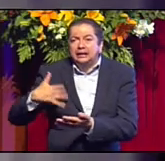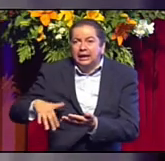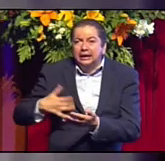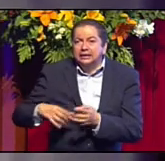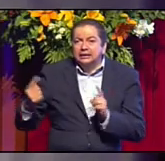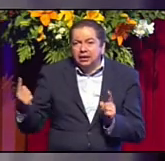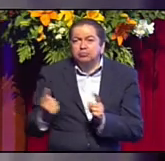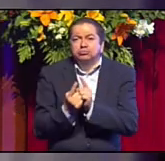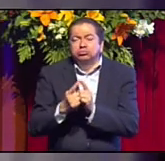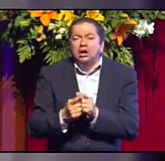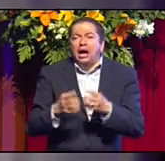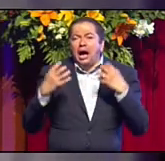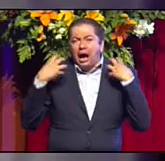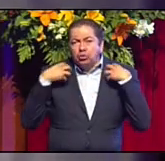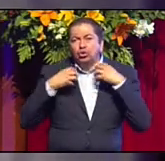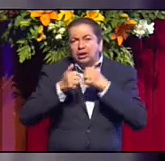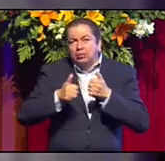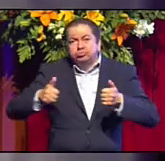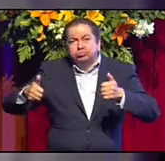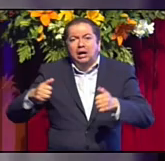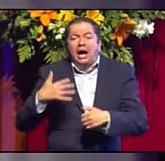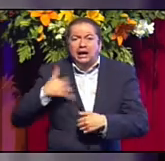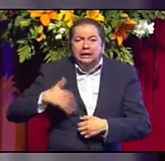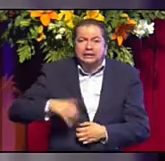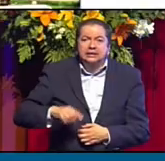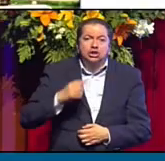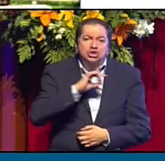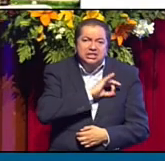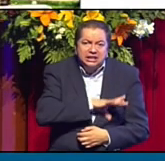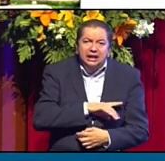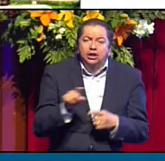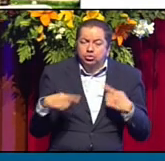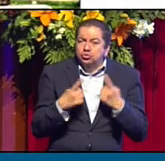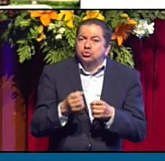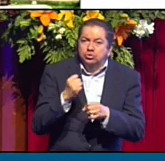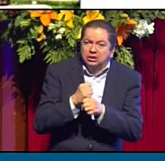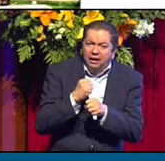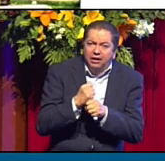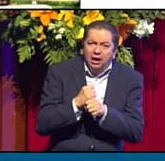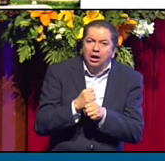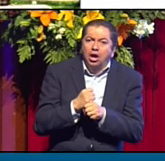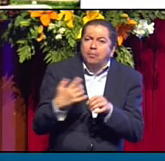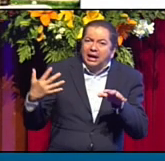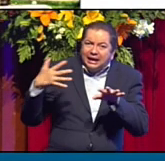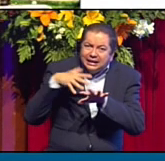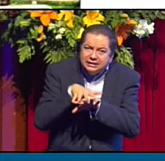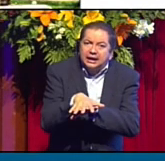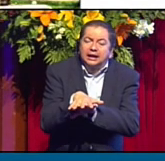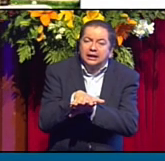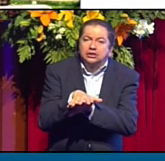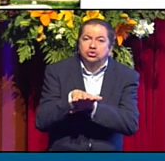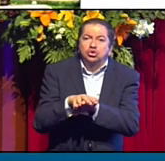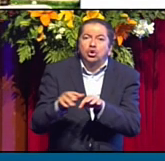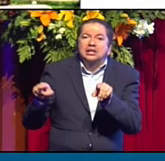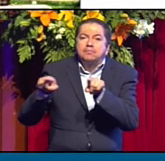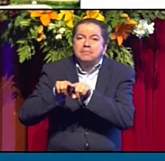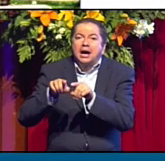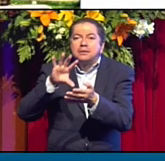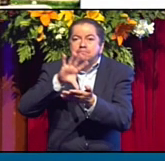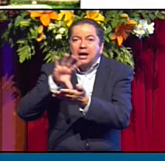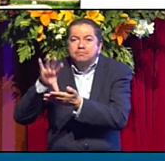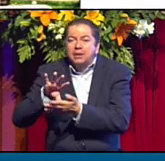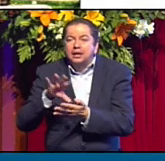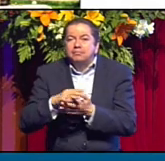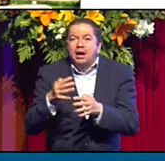argentinos, autoridades argentinas y autoridades chilenas, y trabajamos efectivamente por la integración de estos dos pueblos, que no es solo el tema